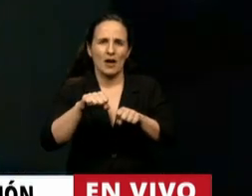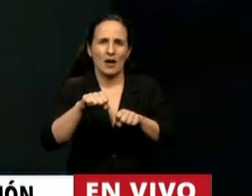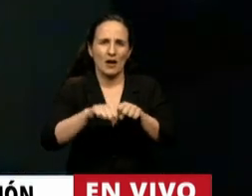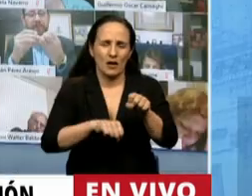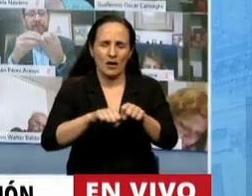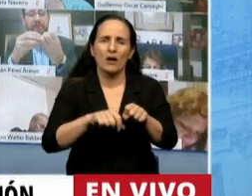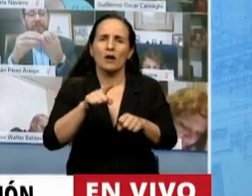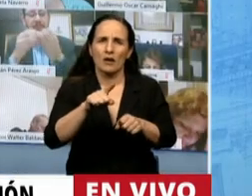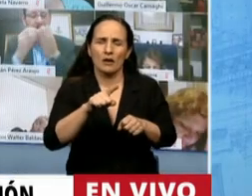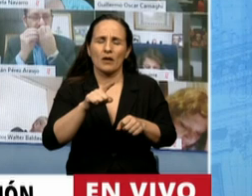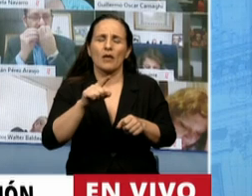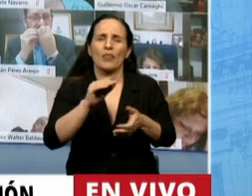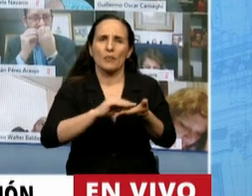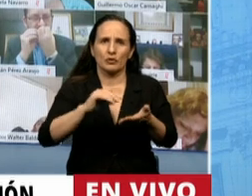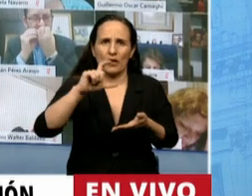diputado